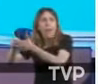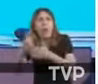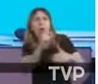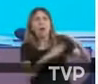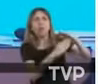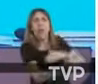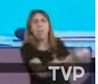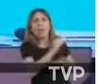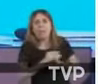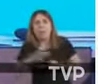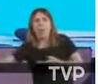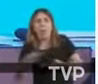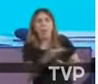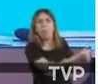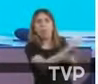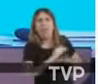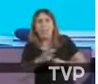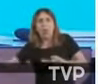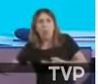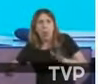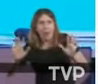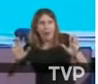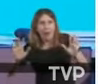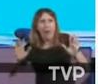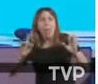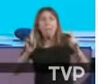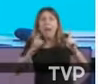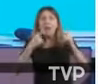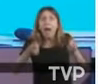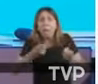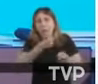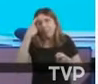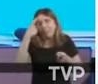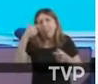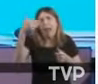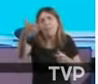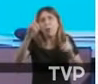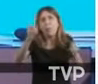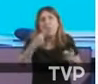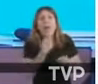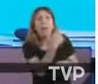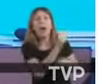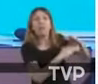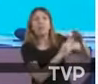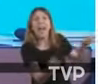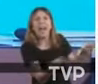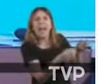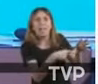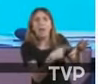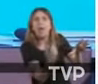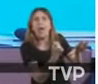presenta unas hojas de balance más limpias hacia futuro, pero también se usaron las reservas del Banco Central, que son